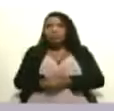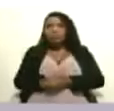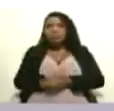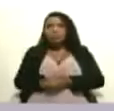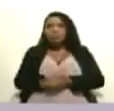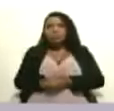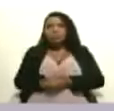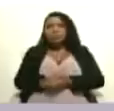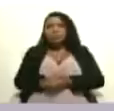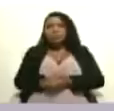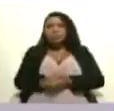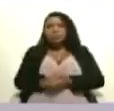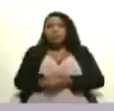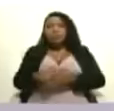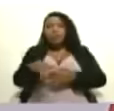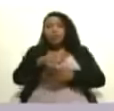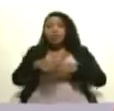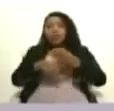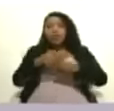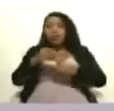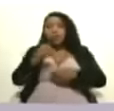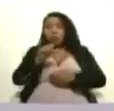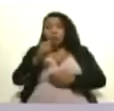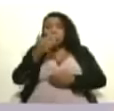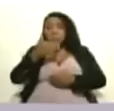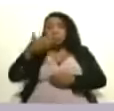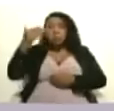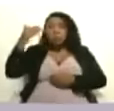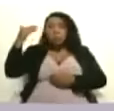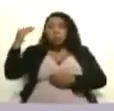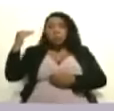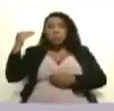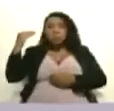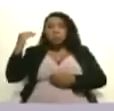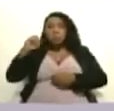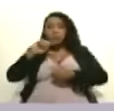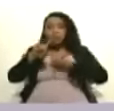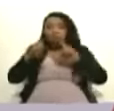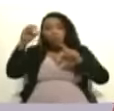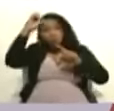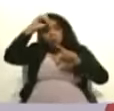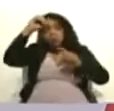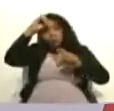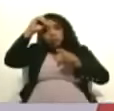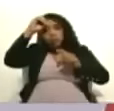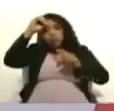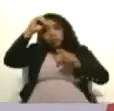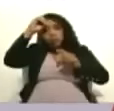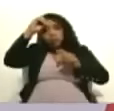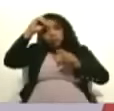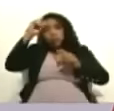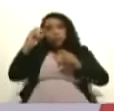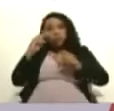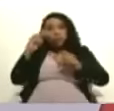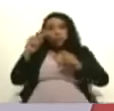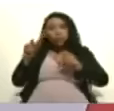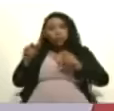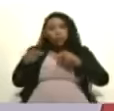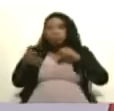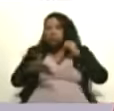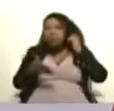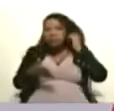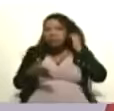todo lo que hicieron las semanas antes de El referendo consultivo lo que procuraba era